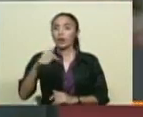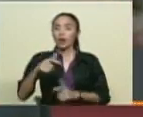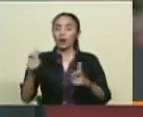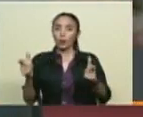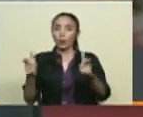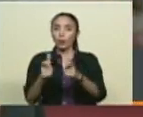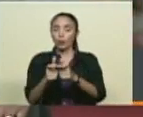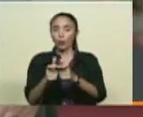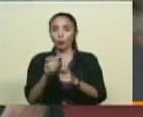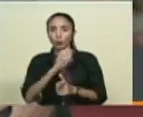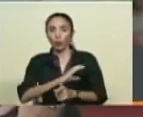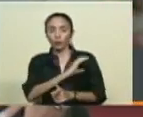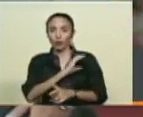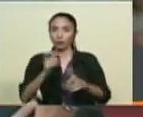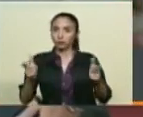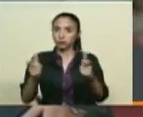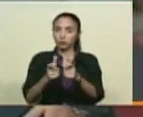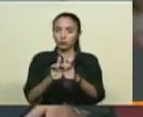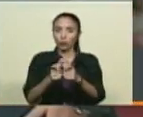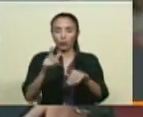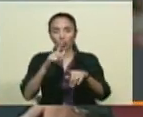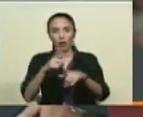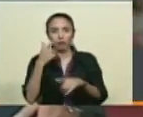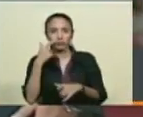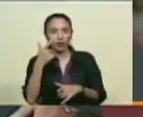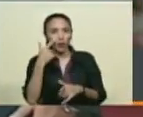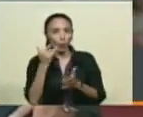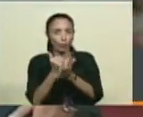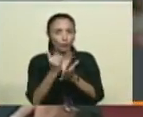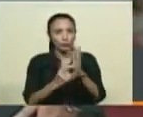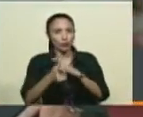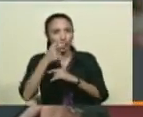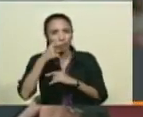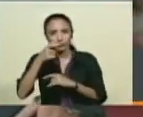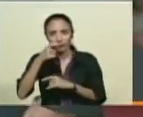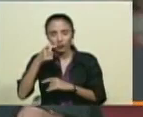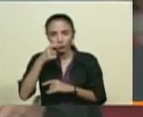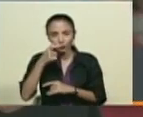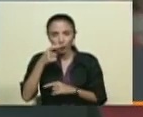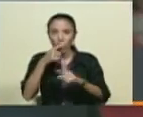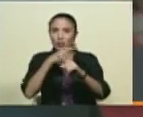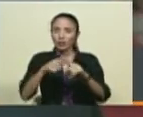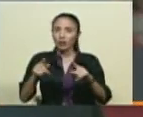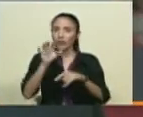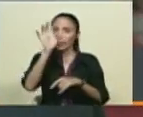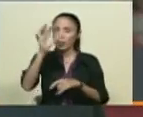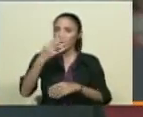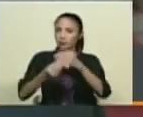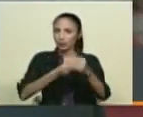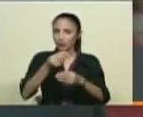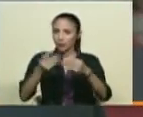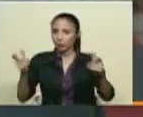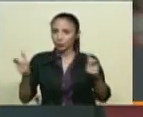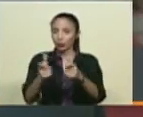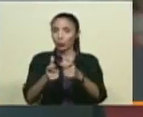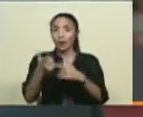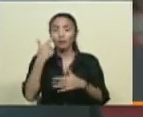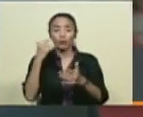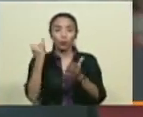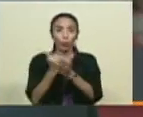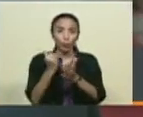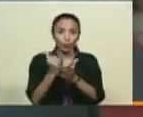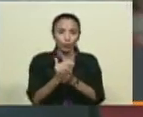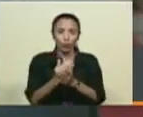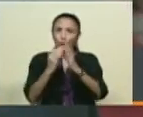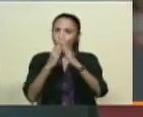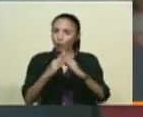Comité Conjunto Ministerial de Monitoreo que se sostuvo en Omán, pudimos comprobar, señor presidente, que